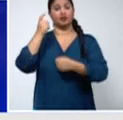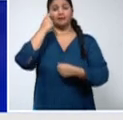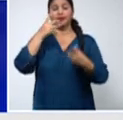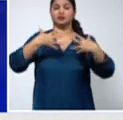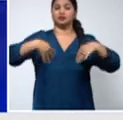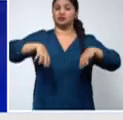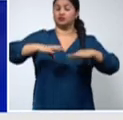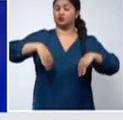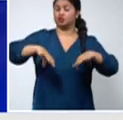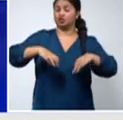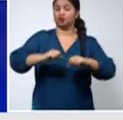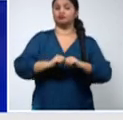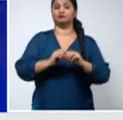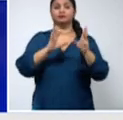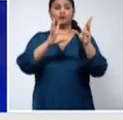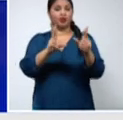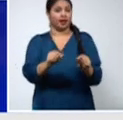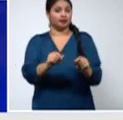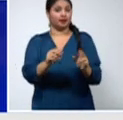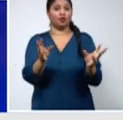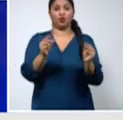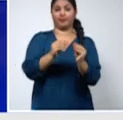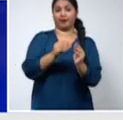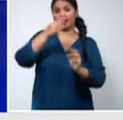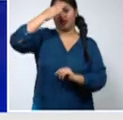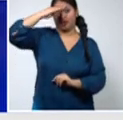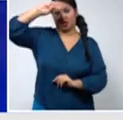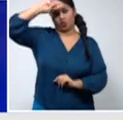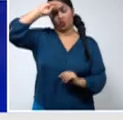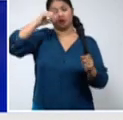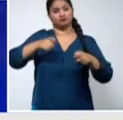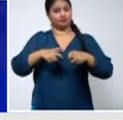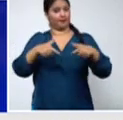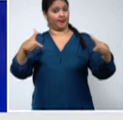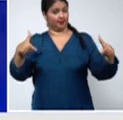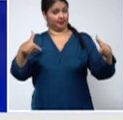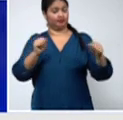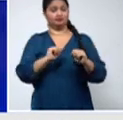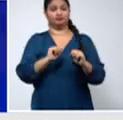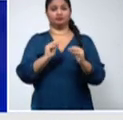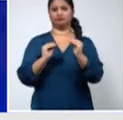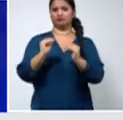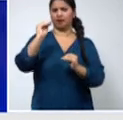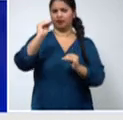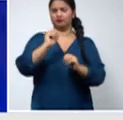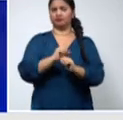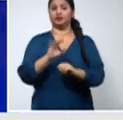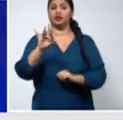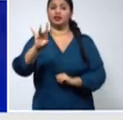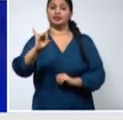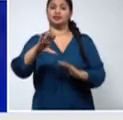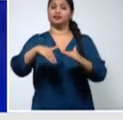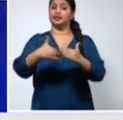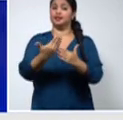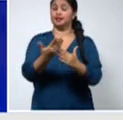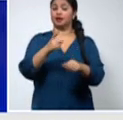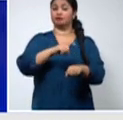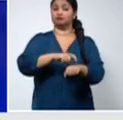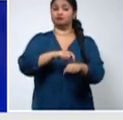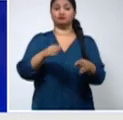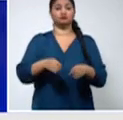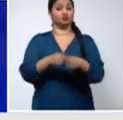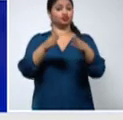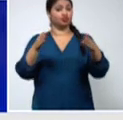casos autóctonos, que en los últimos 15 días ya suman